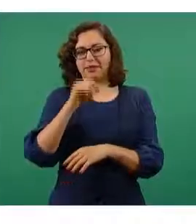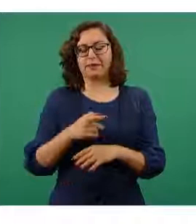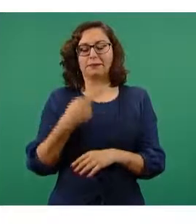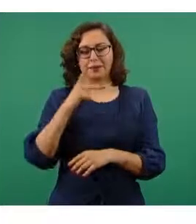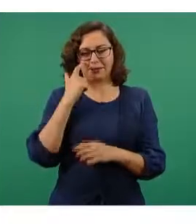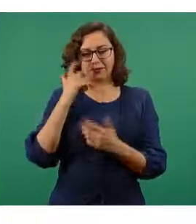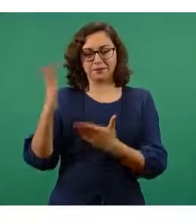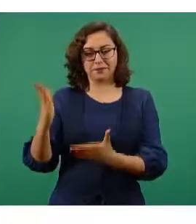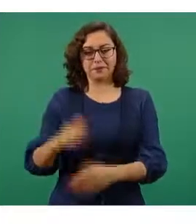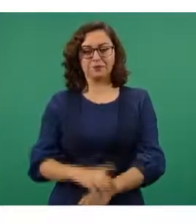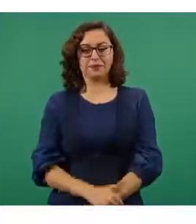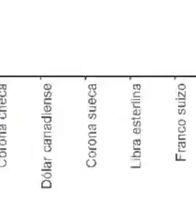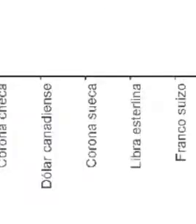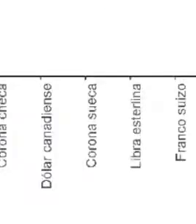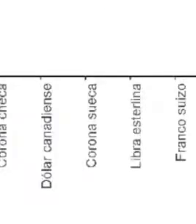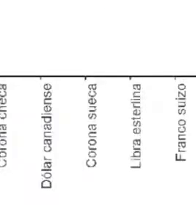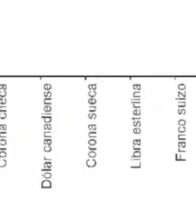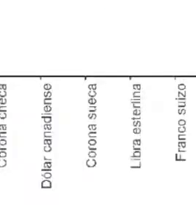acá estamos